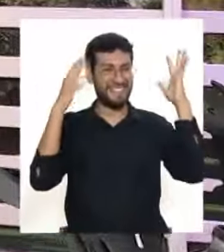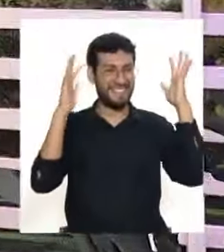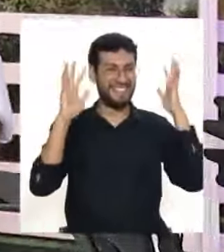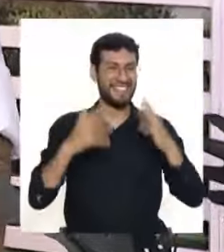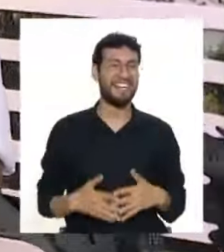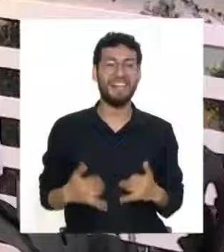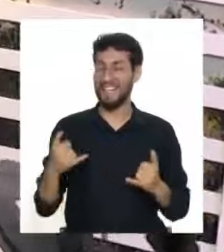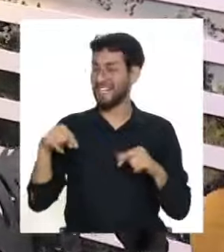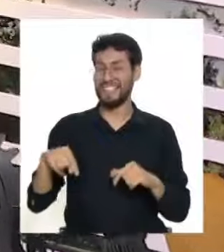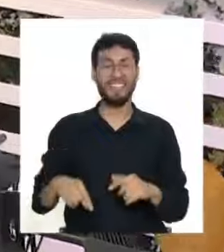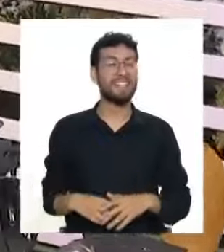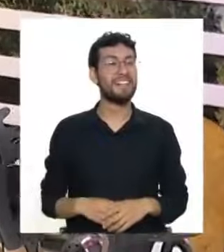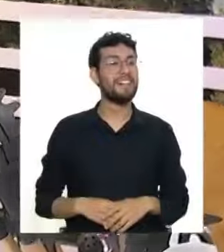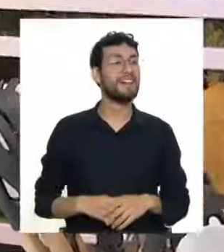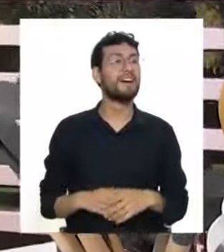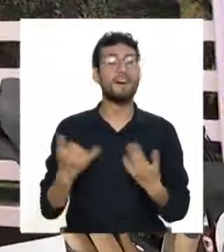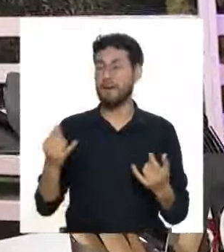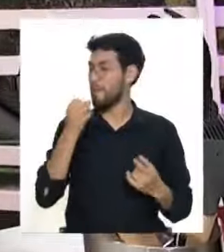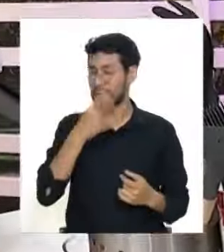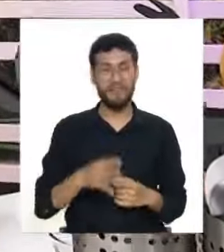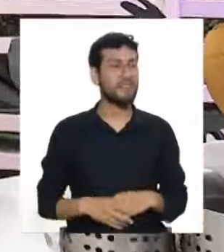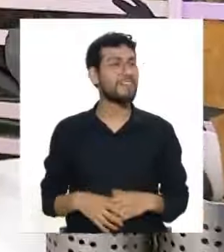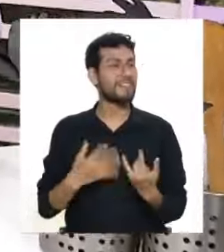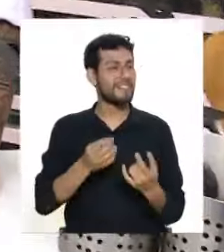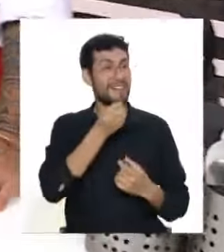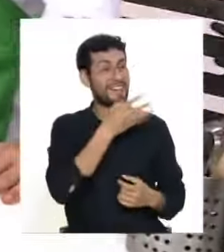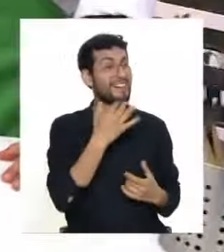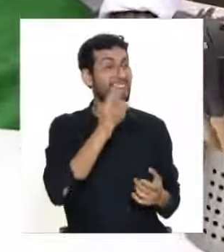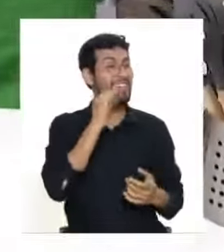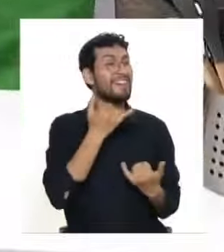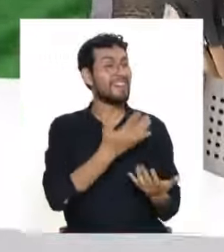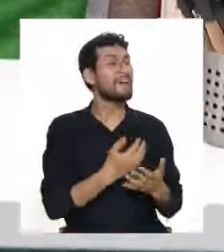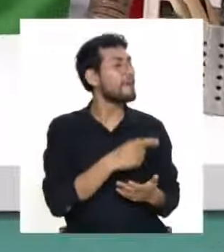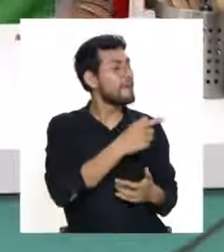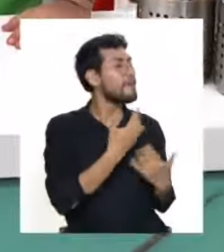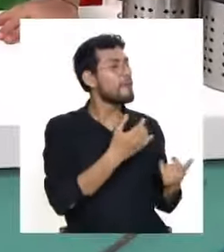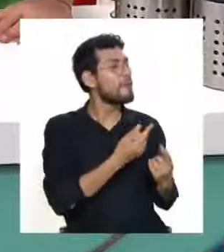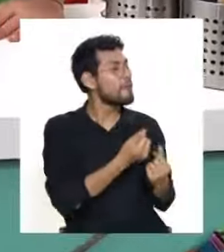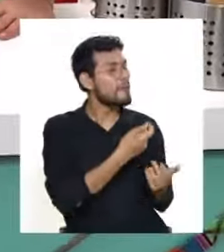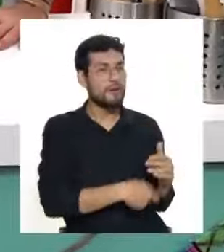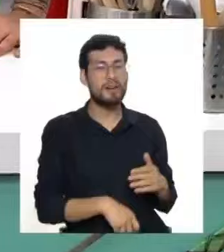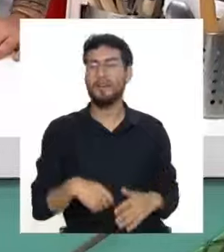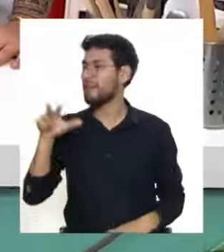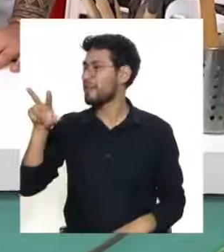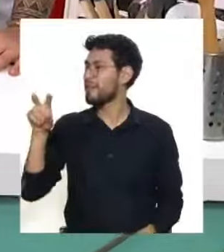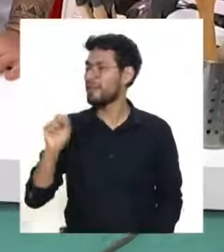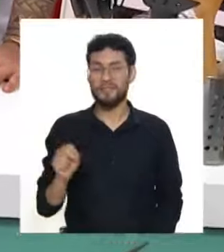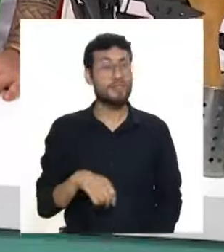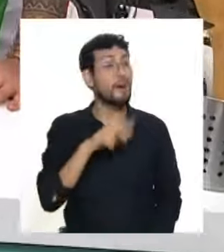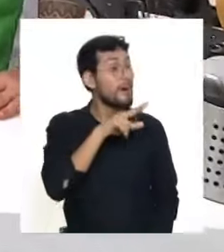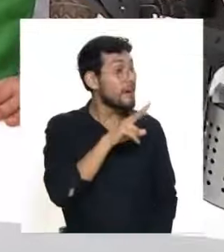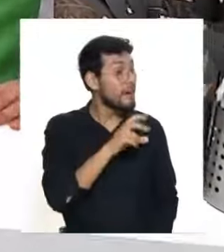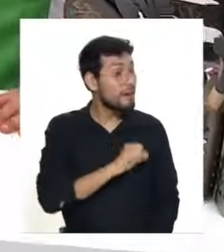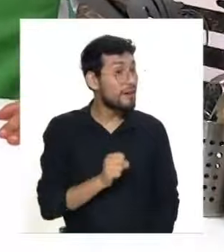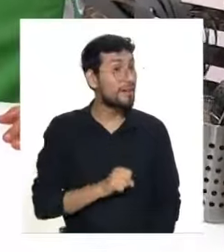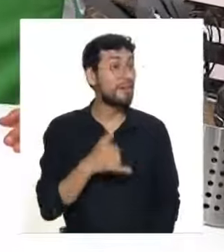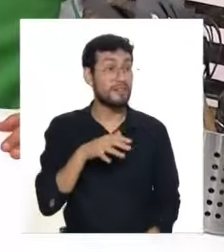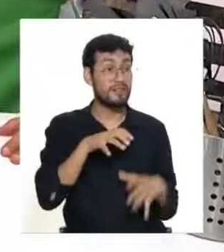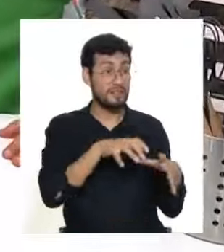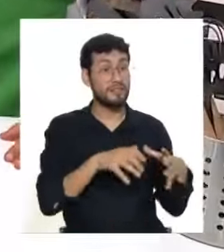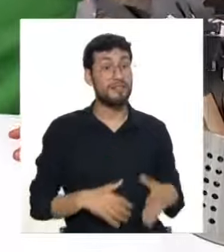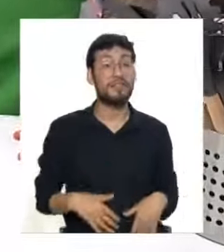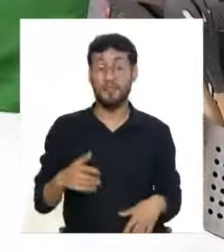Acá hay dos también. Excelente. ¡Qué delicia, papito lindo! ¿Con cuánto lo hemos preparado? Con 32 soles. Con 32 soles. Hemos comprado